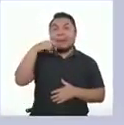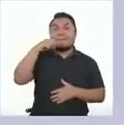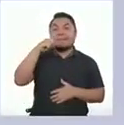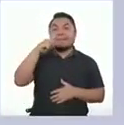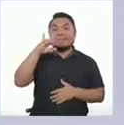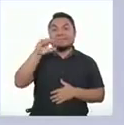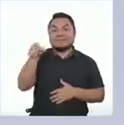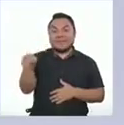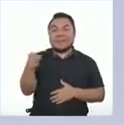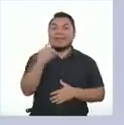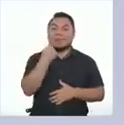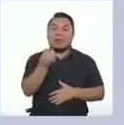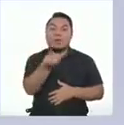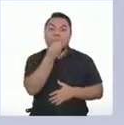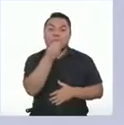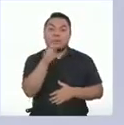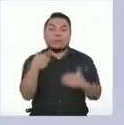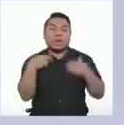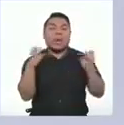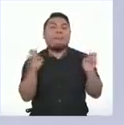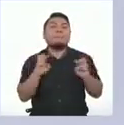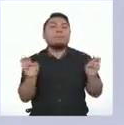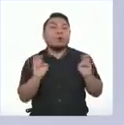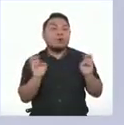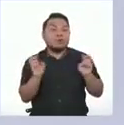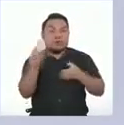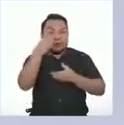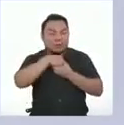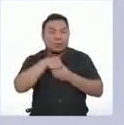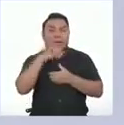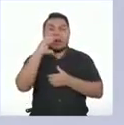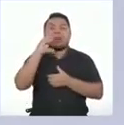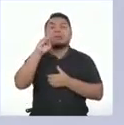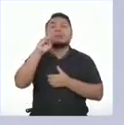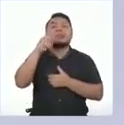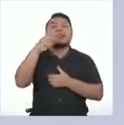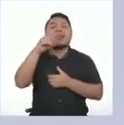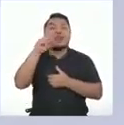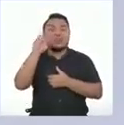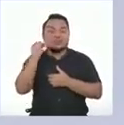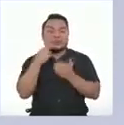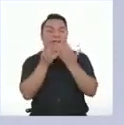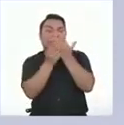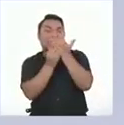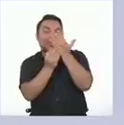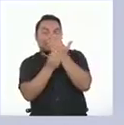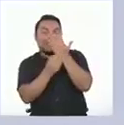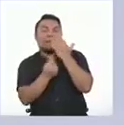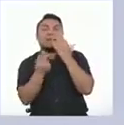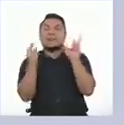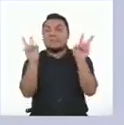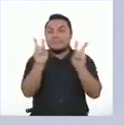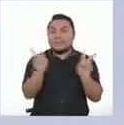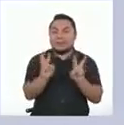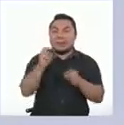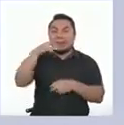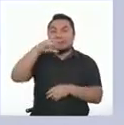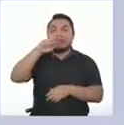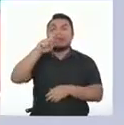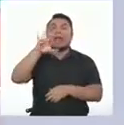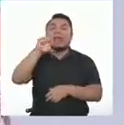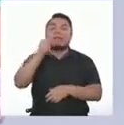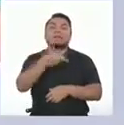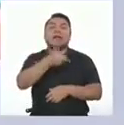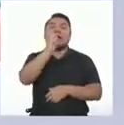Patricia, los alimentos contienen proteínas, carbohidratos, grasas, vitaminas, minerales y